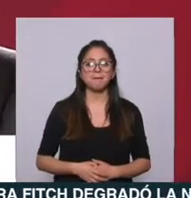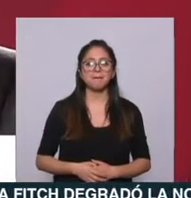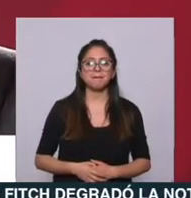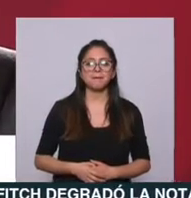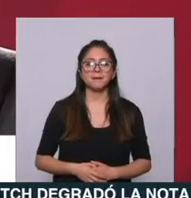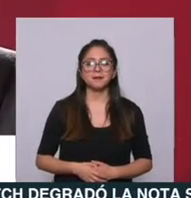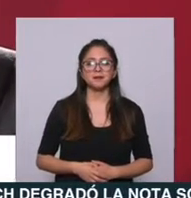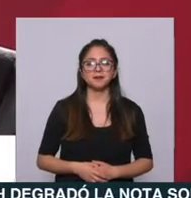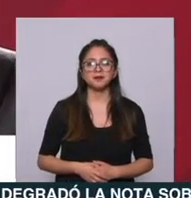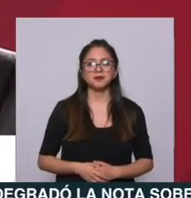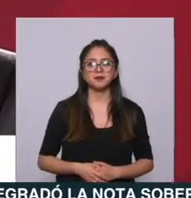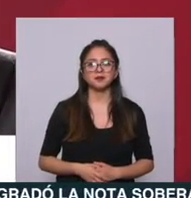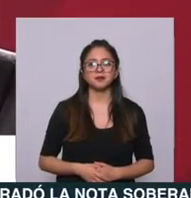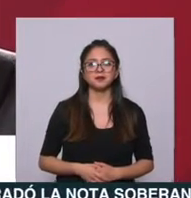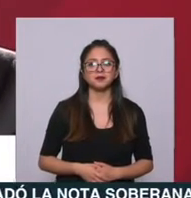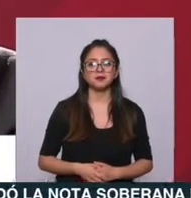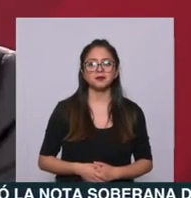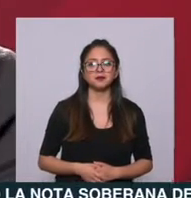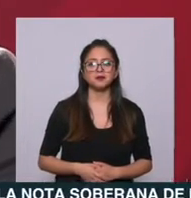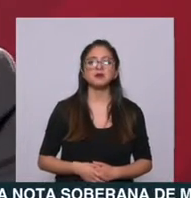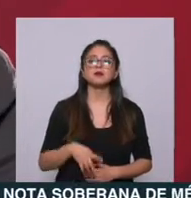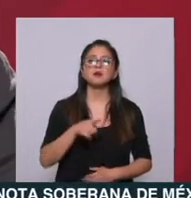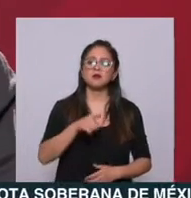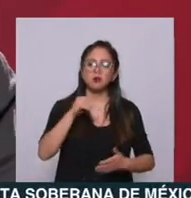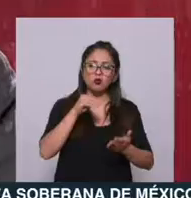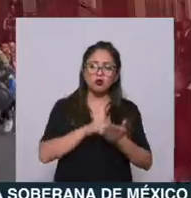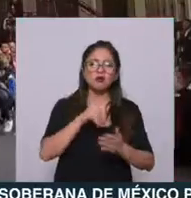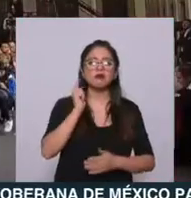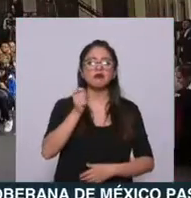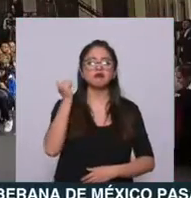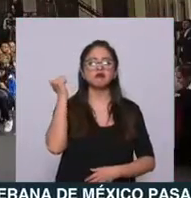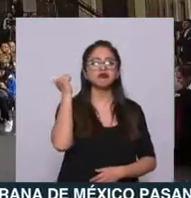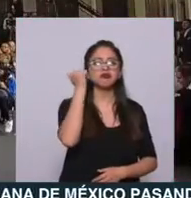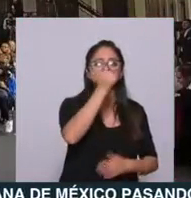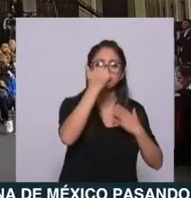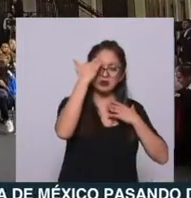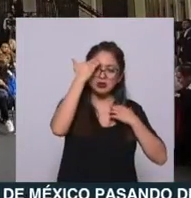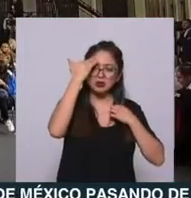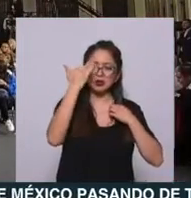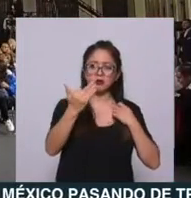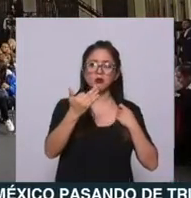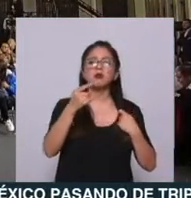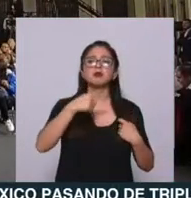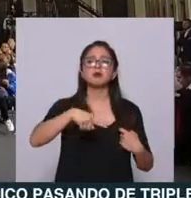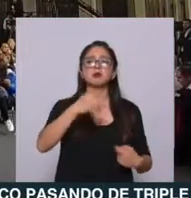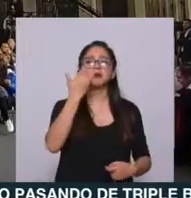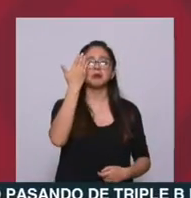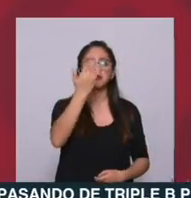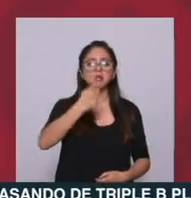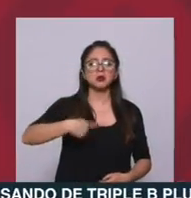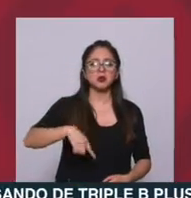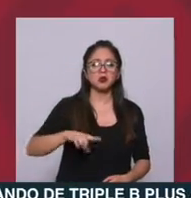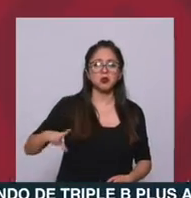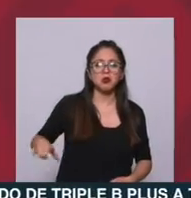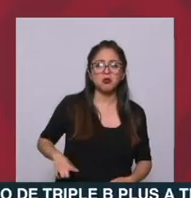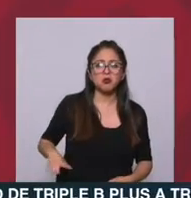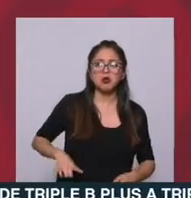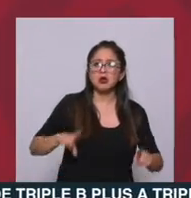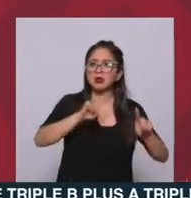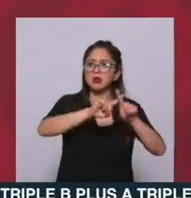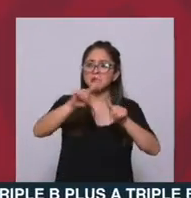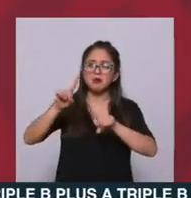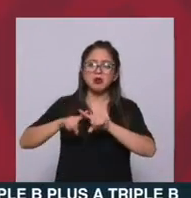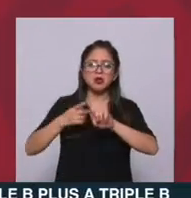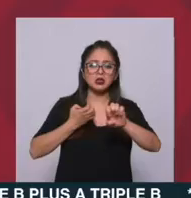y lleva tiempo el traslado. Informó que extendió la invitación a los gobernadores de todos los estados